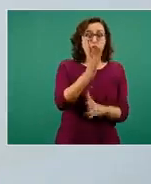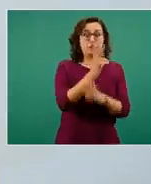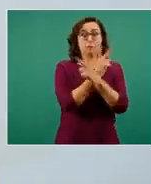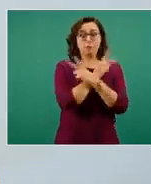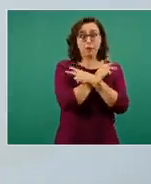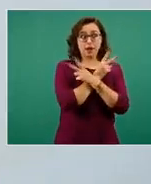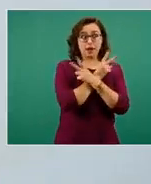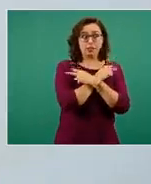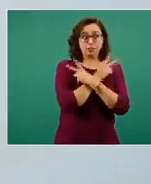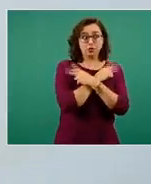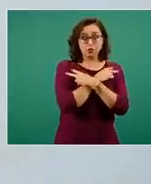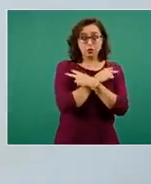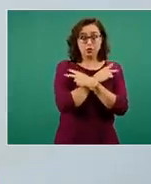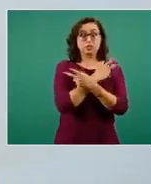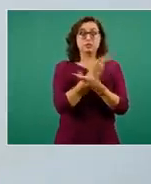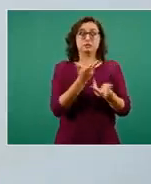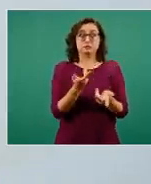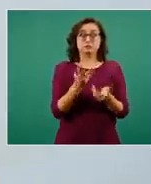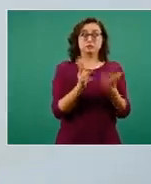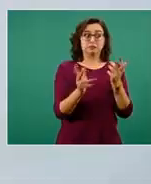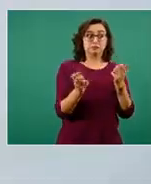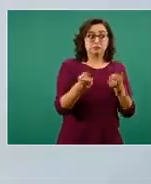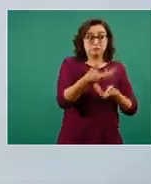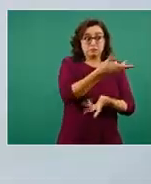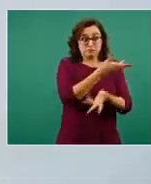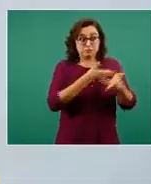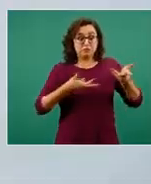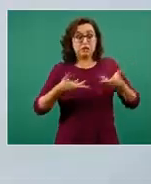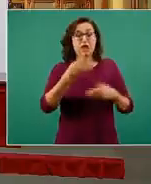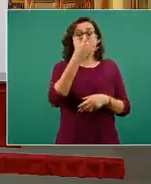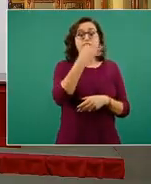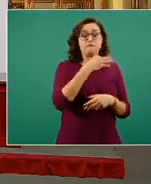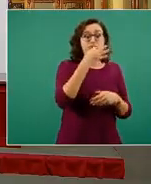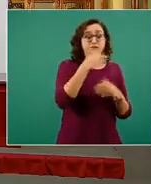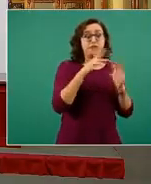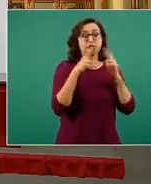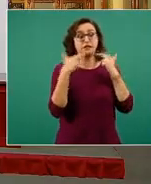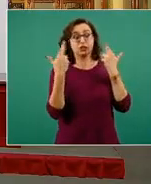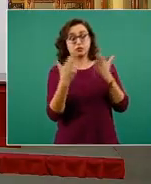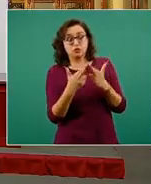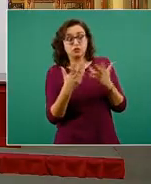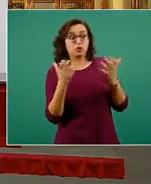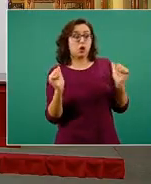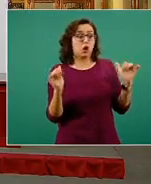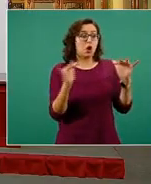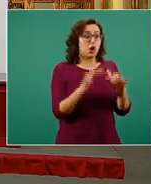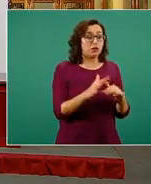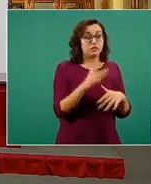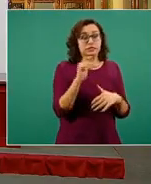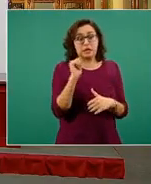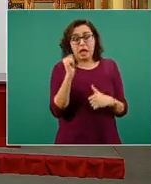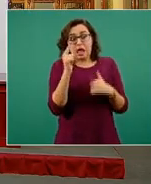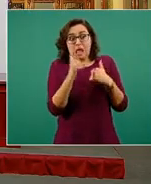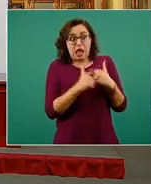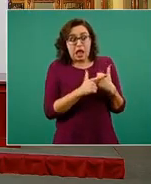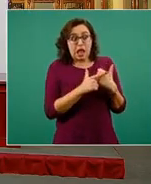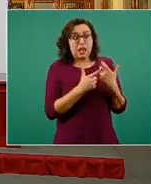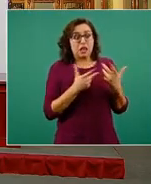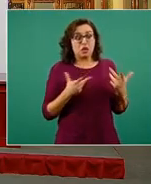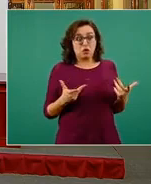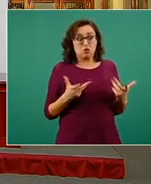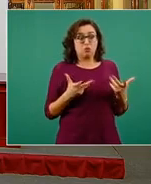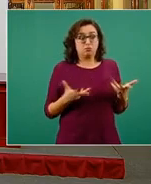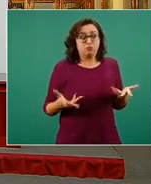razón estuvieron expuestas, que hicieron fiestas, fueron a reuniones, se reunieron con familiares más allá de su